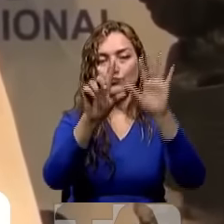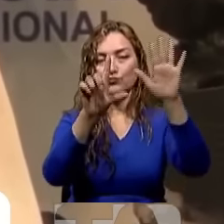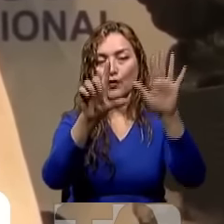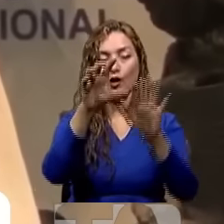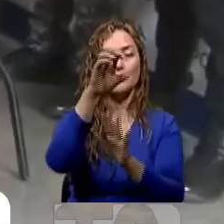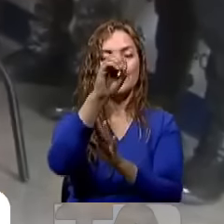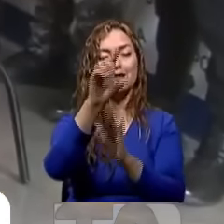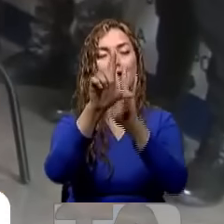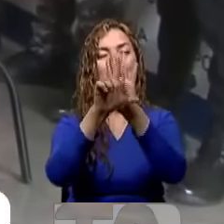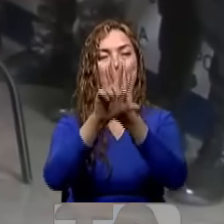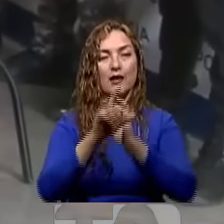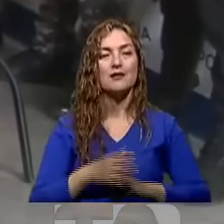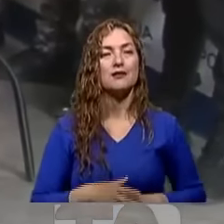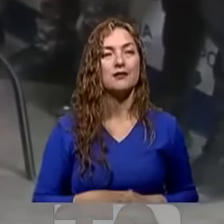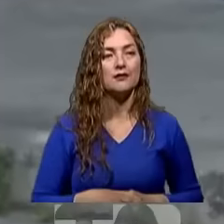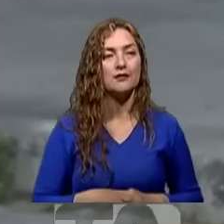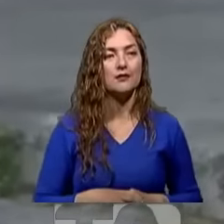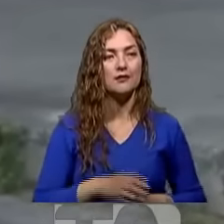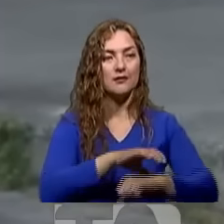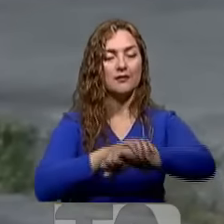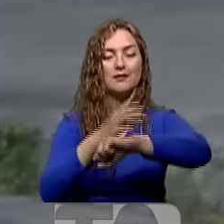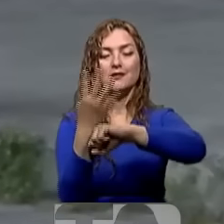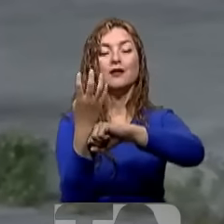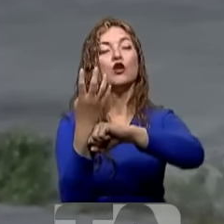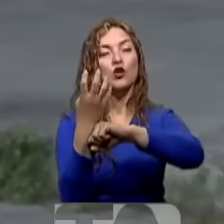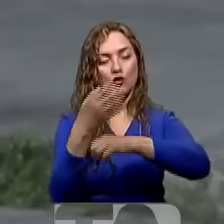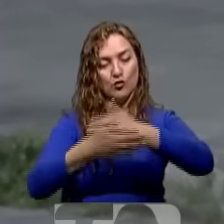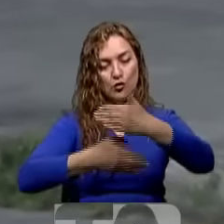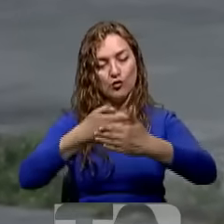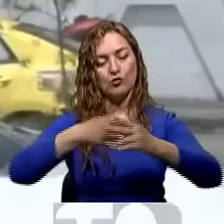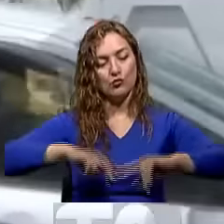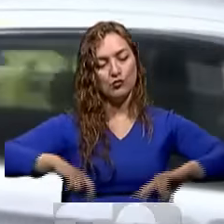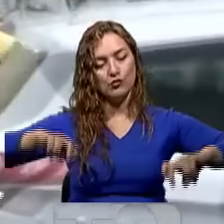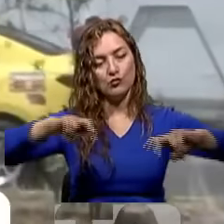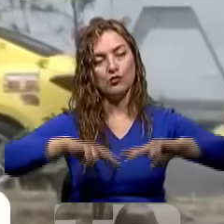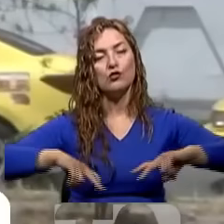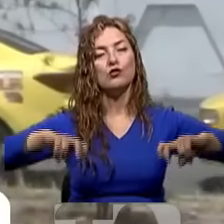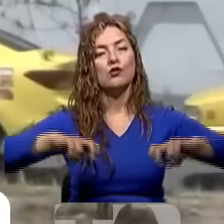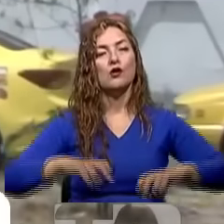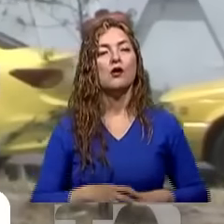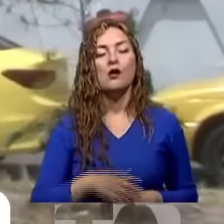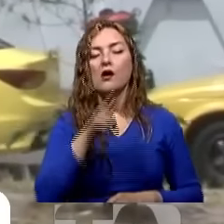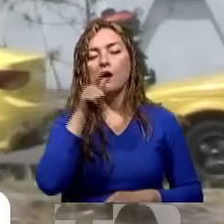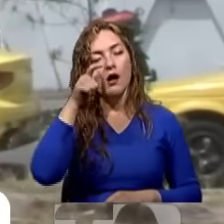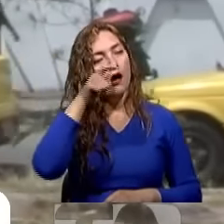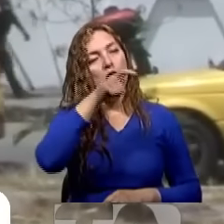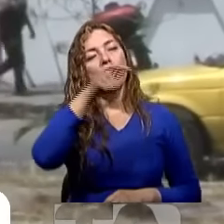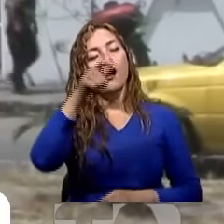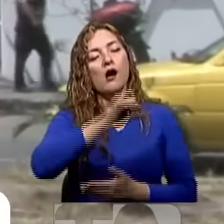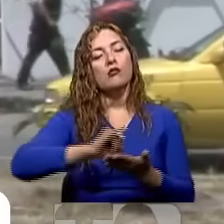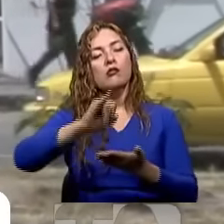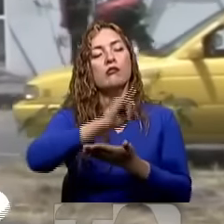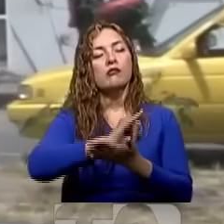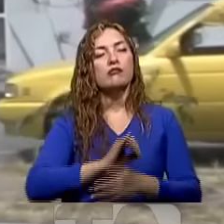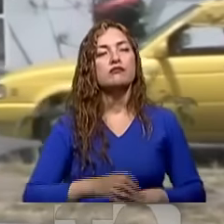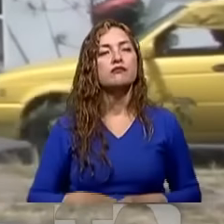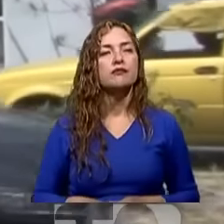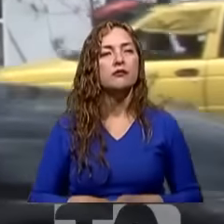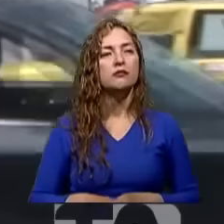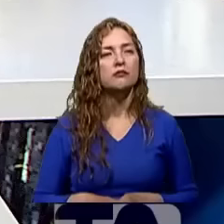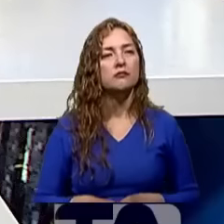del COIP. Los 14 detenidos se encuentran en proceso de investigación por parte de Fiscalía de Imbabura.